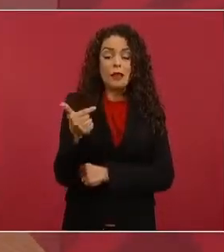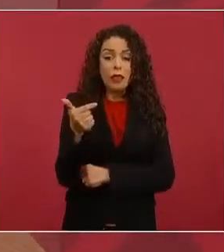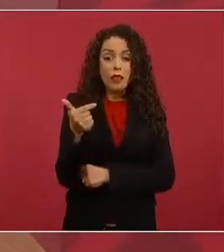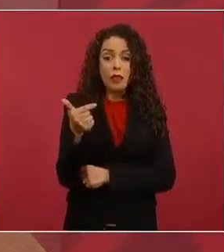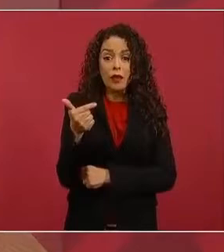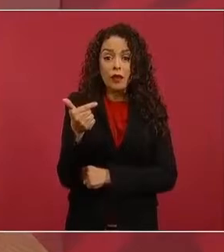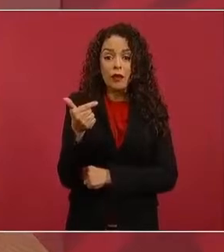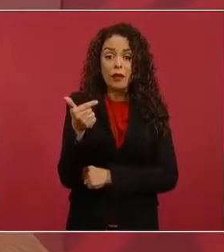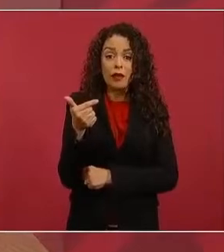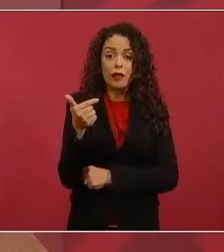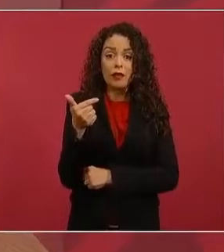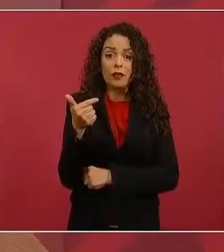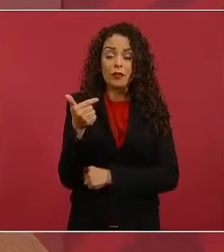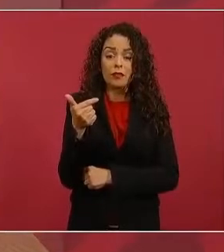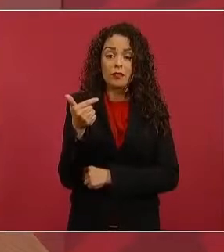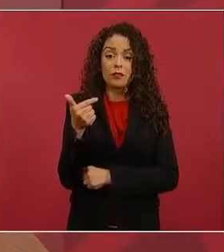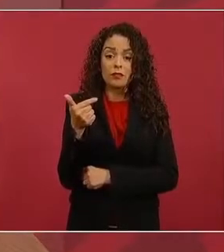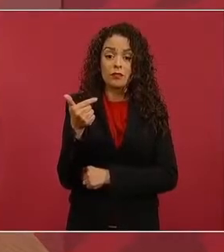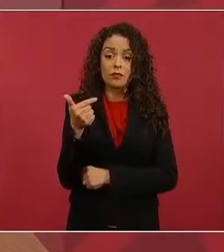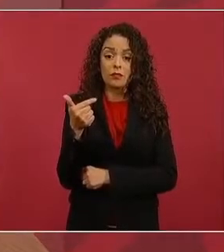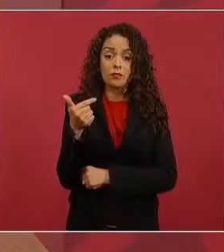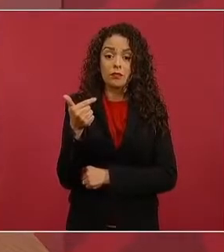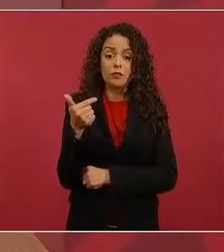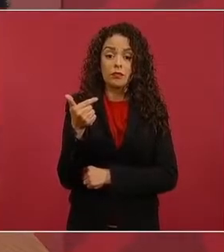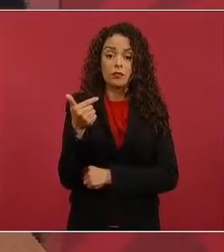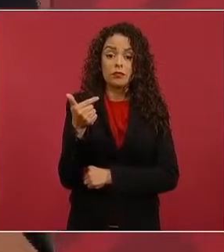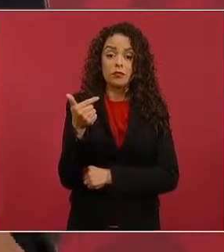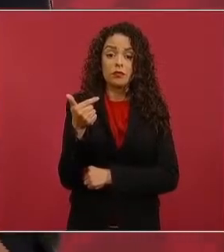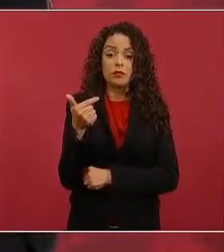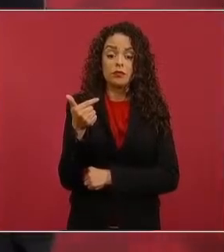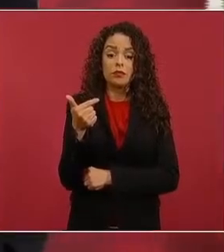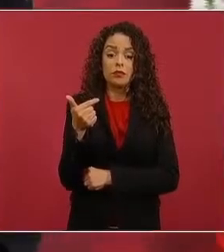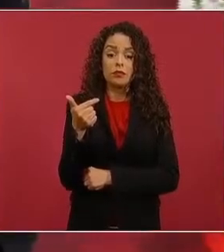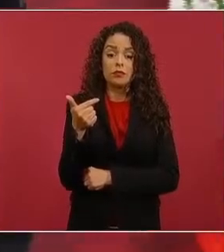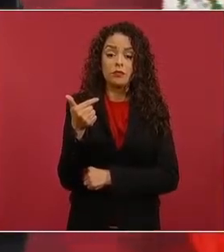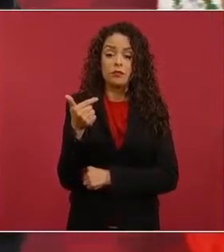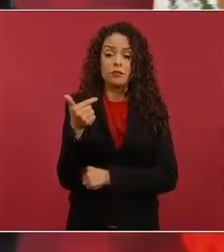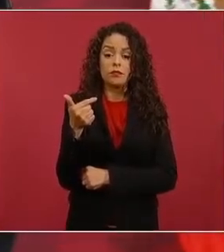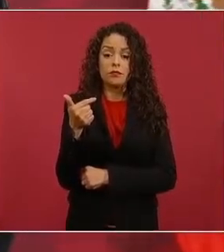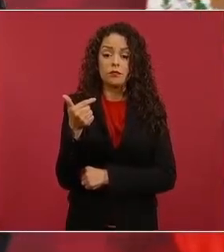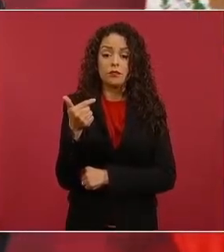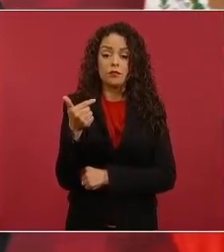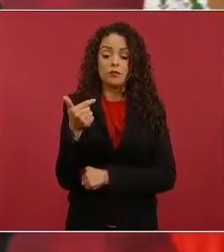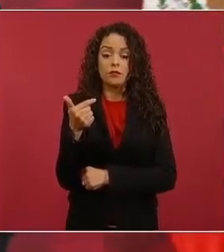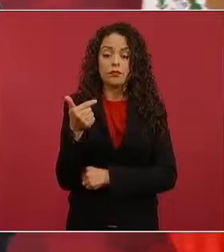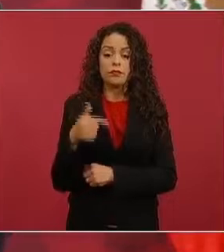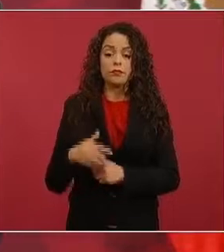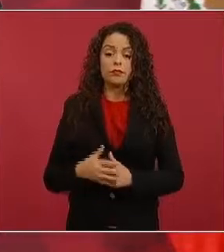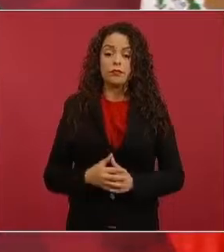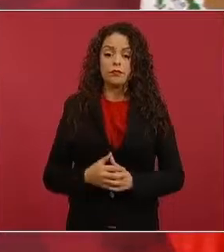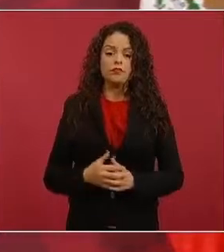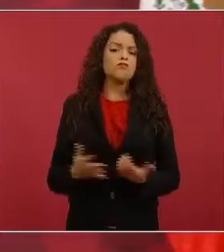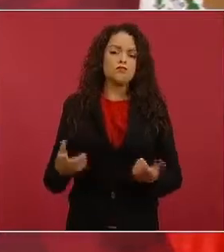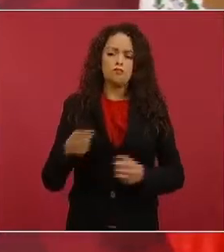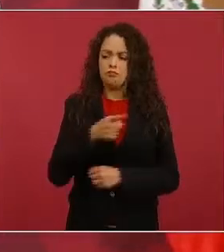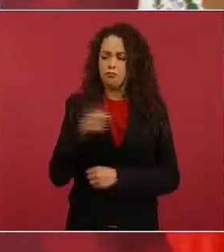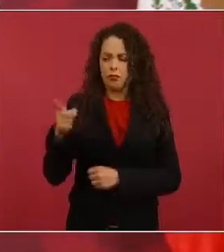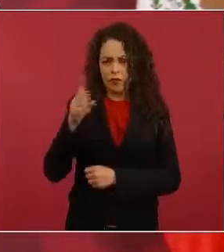Y el señor Kerry pues muy